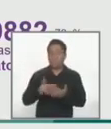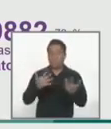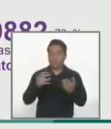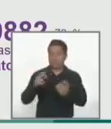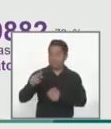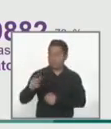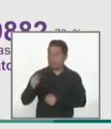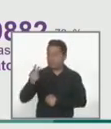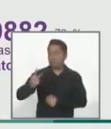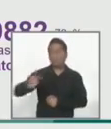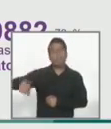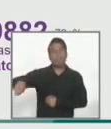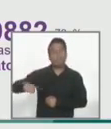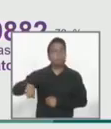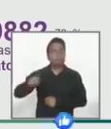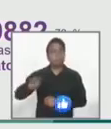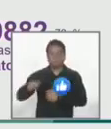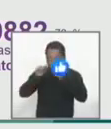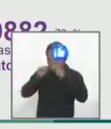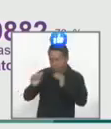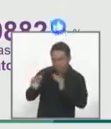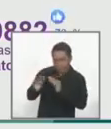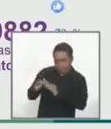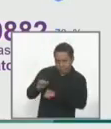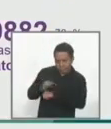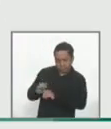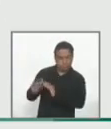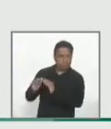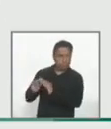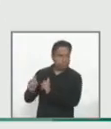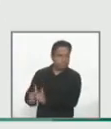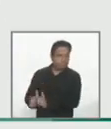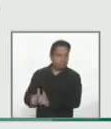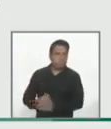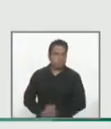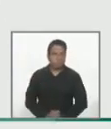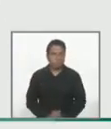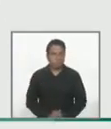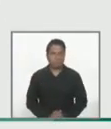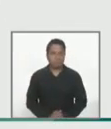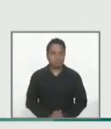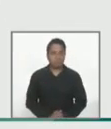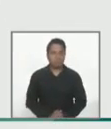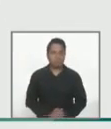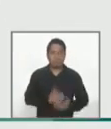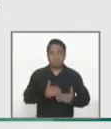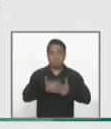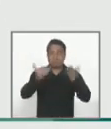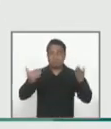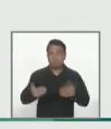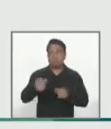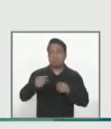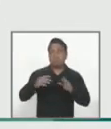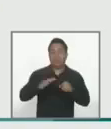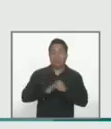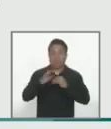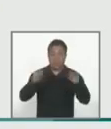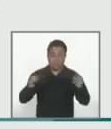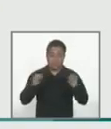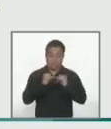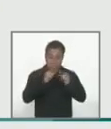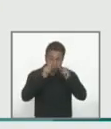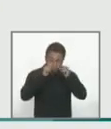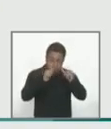9.882, han sido atendidos de manera ambulatoria. En lo que corresponde a las instituciones que